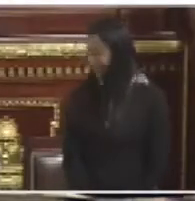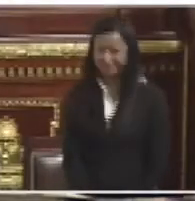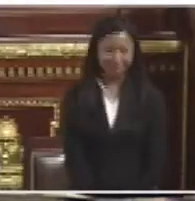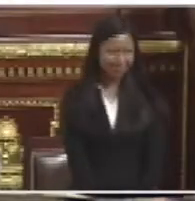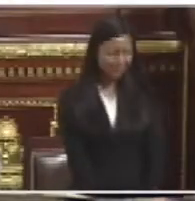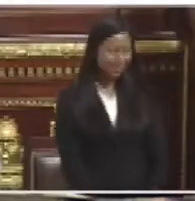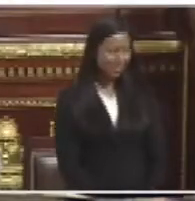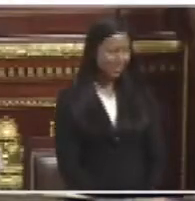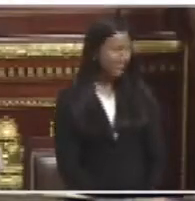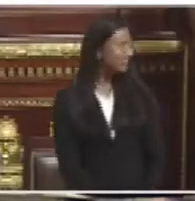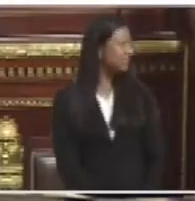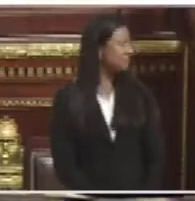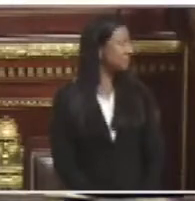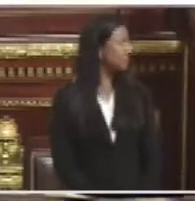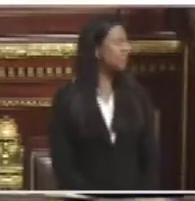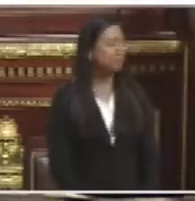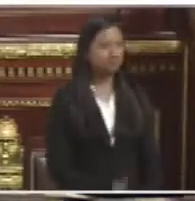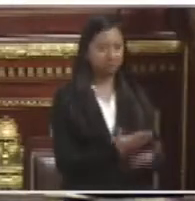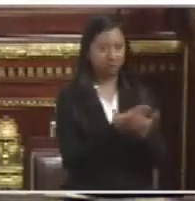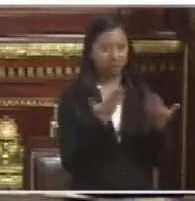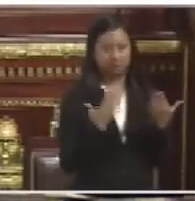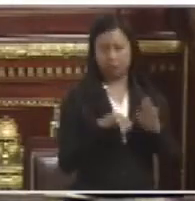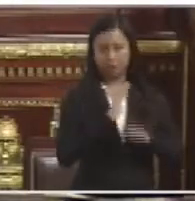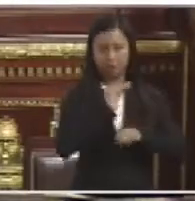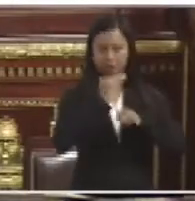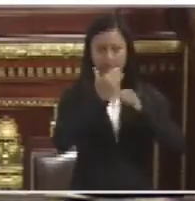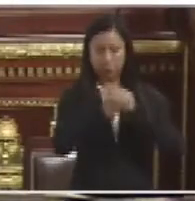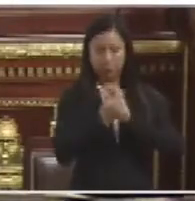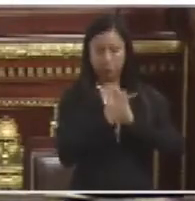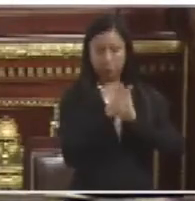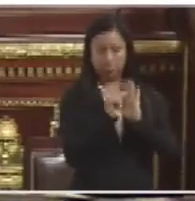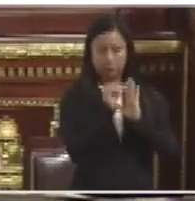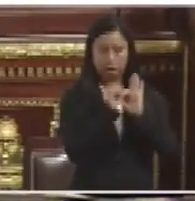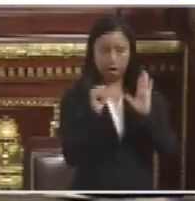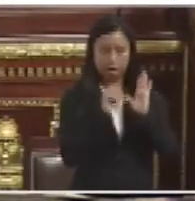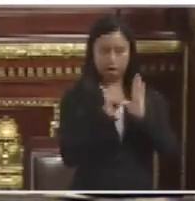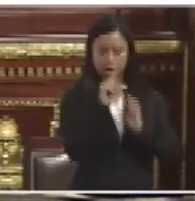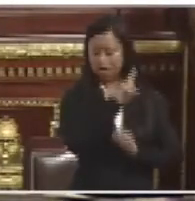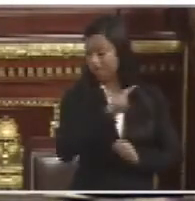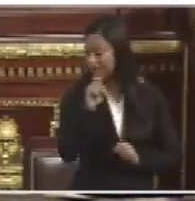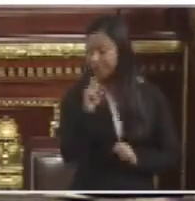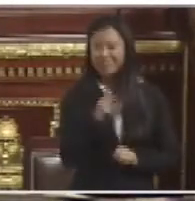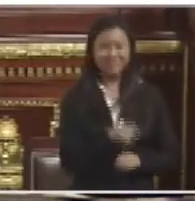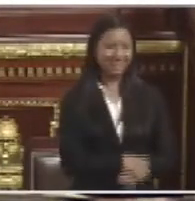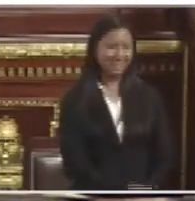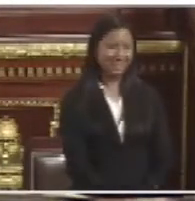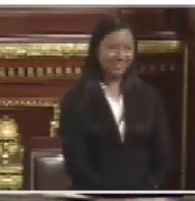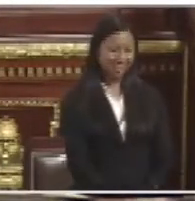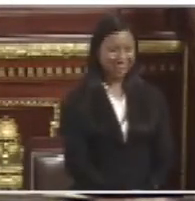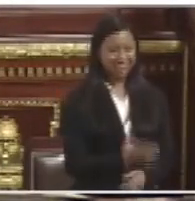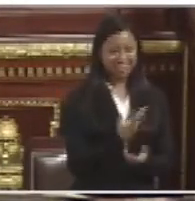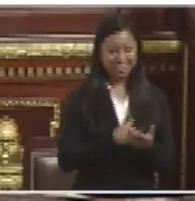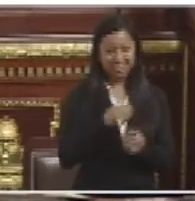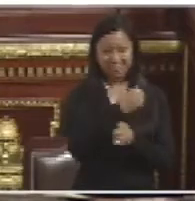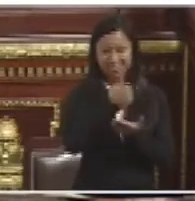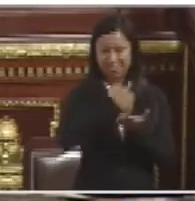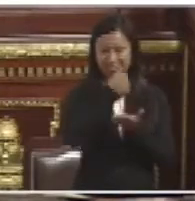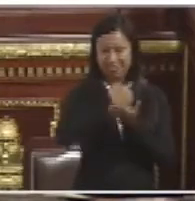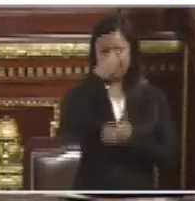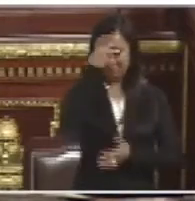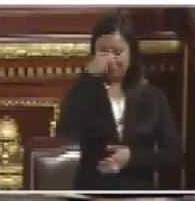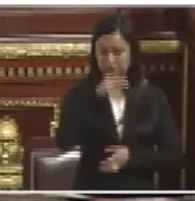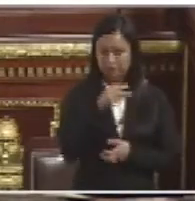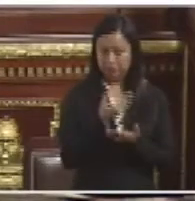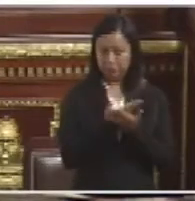En términos de lo dispuesto por el artículo 100 del reglamento del Congreso de esta Ciudad de México, se